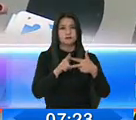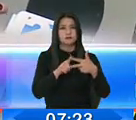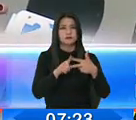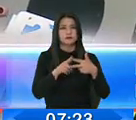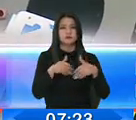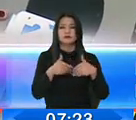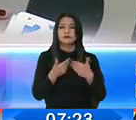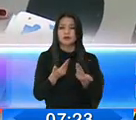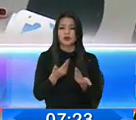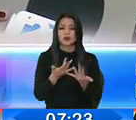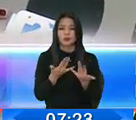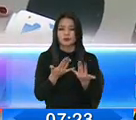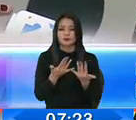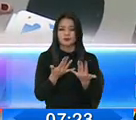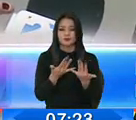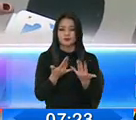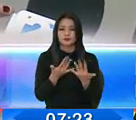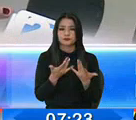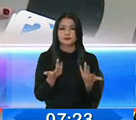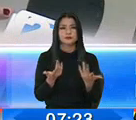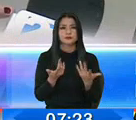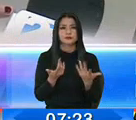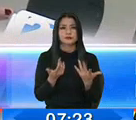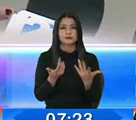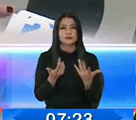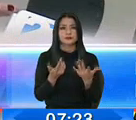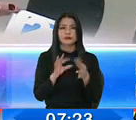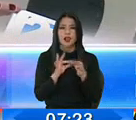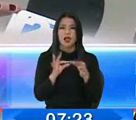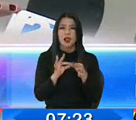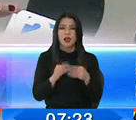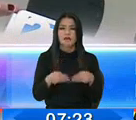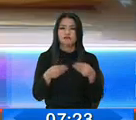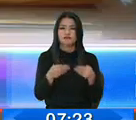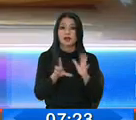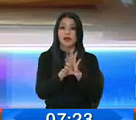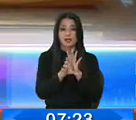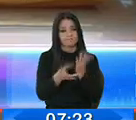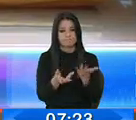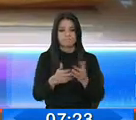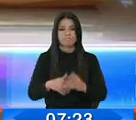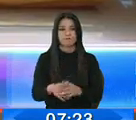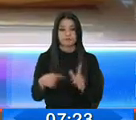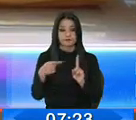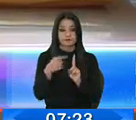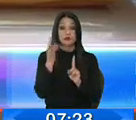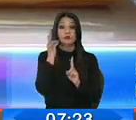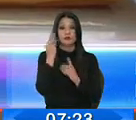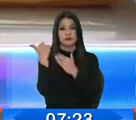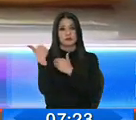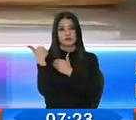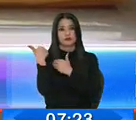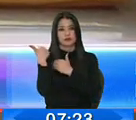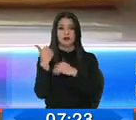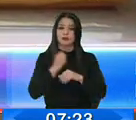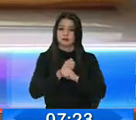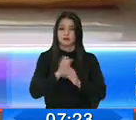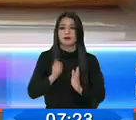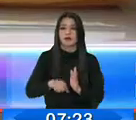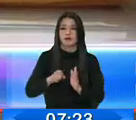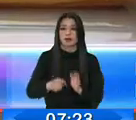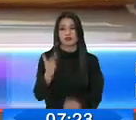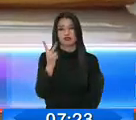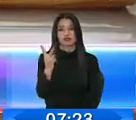manejo de lo que eran los fundamentos de derecho. Gina Gómez de la Torre se encargó de la defensa técnica de dos de